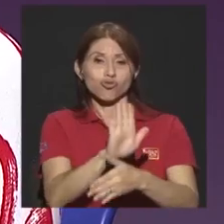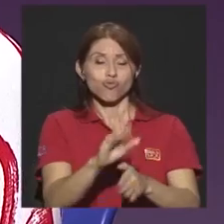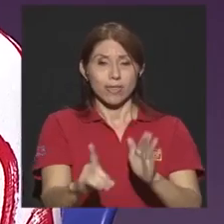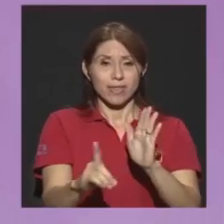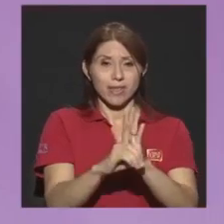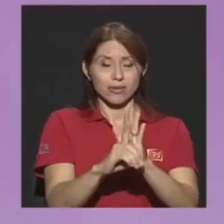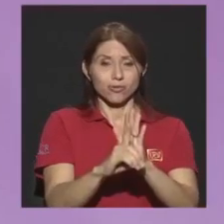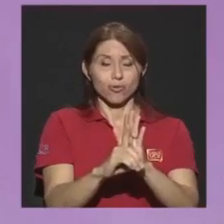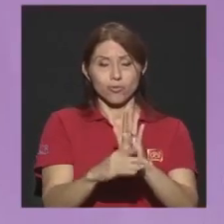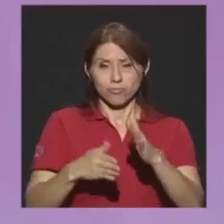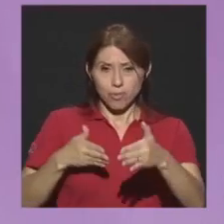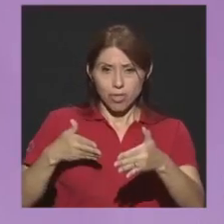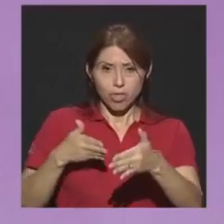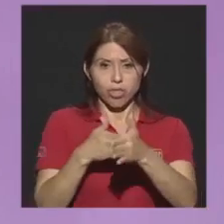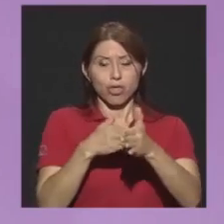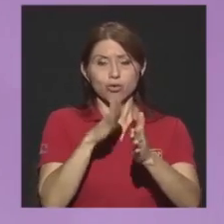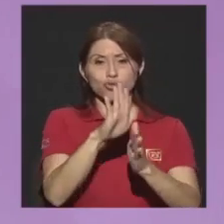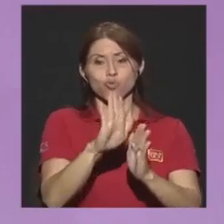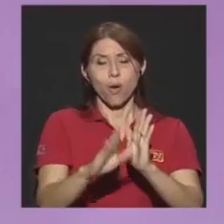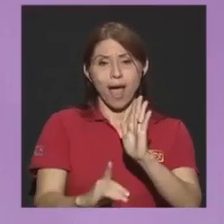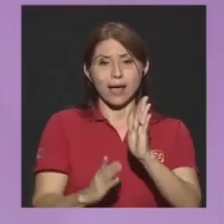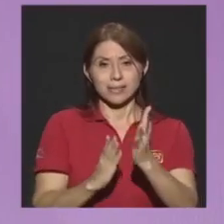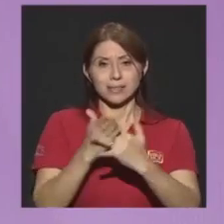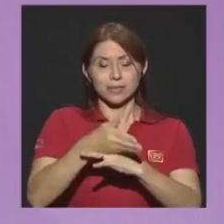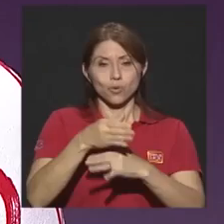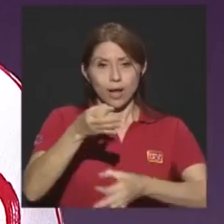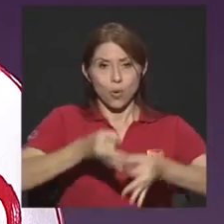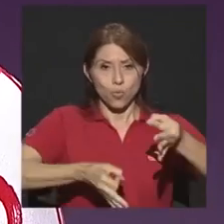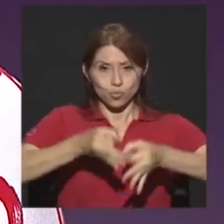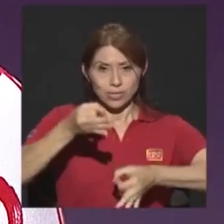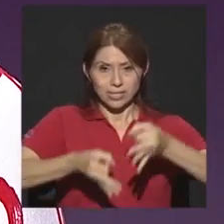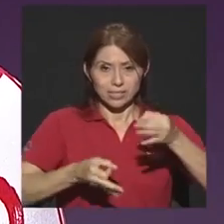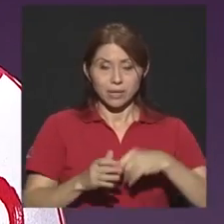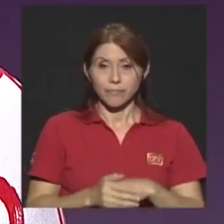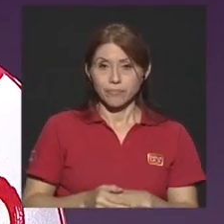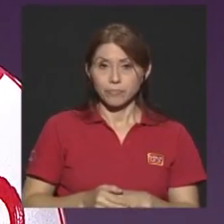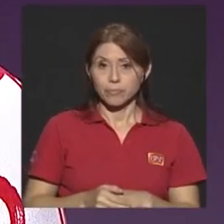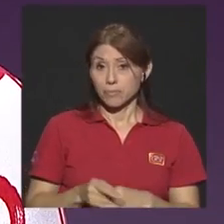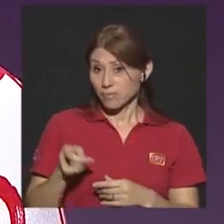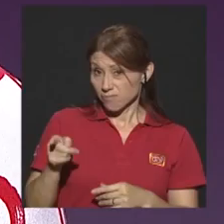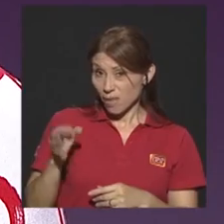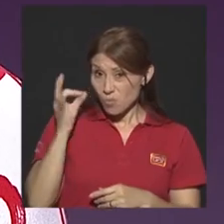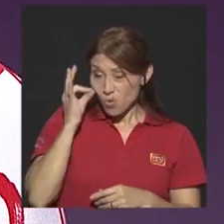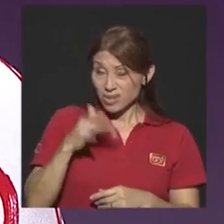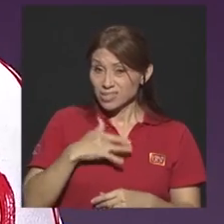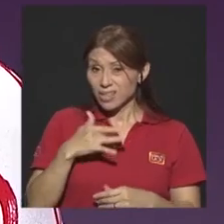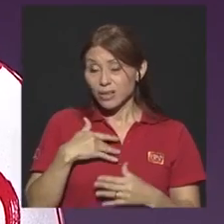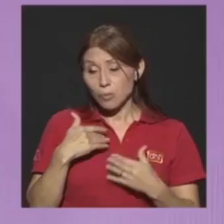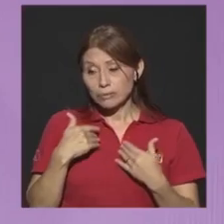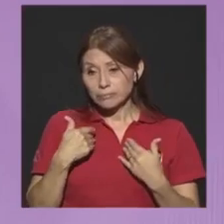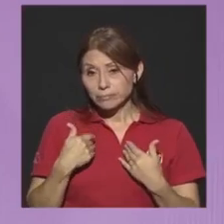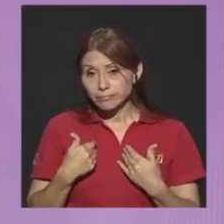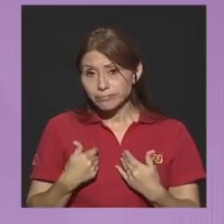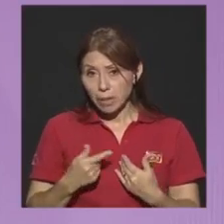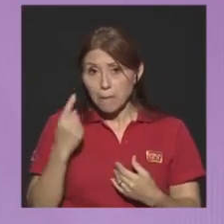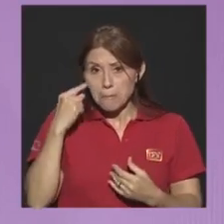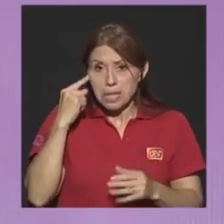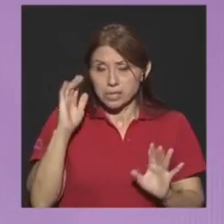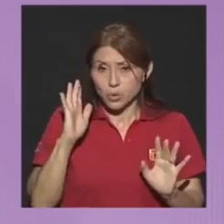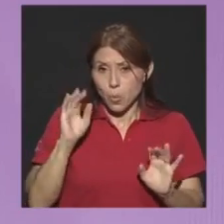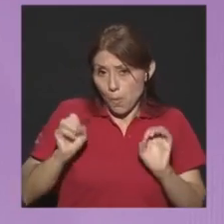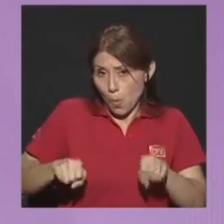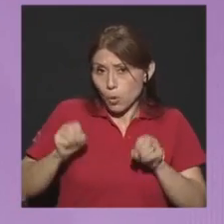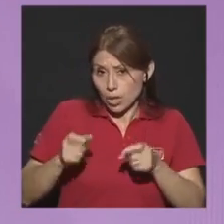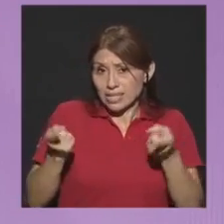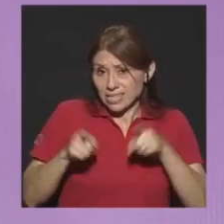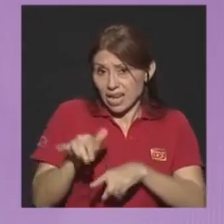las mujeres a la justicia. Esto desalienta a las mujeres, pienso yo que podría ser así, no sé si así